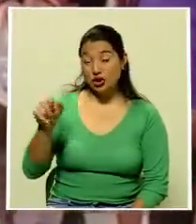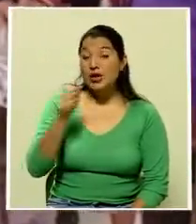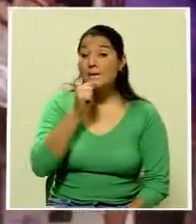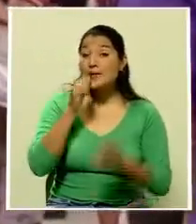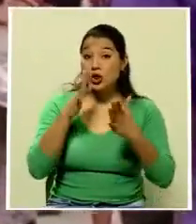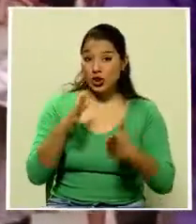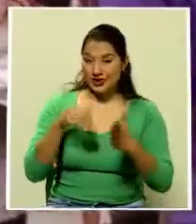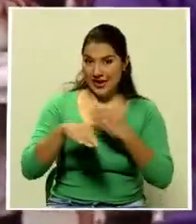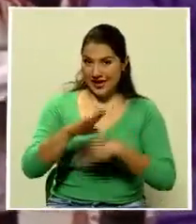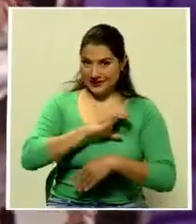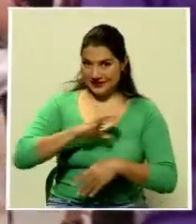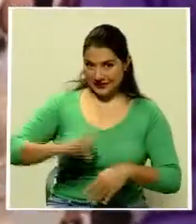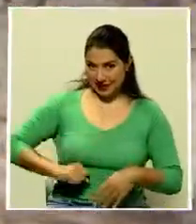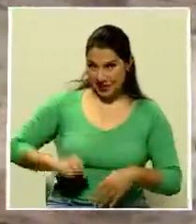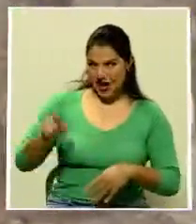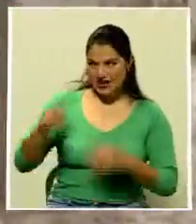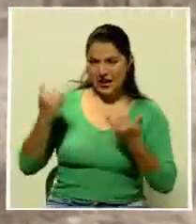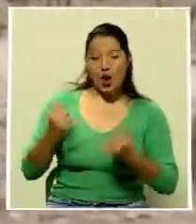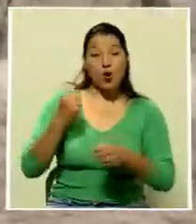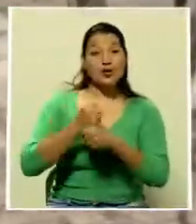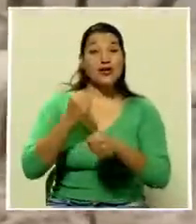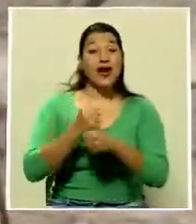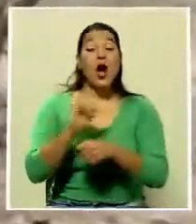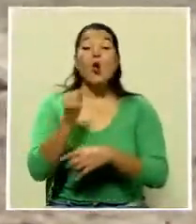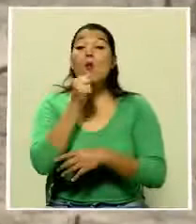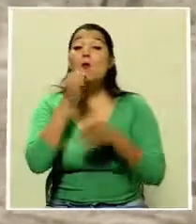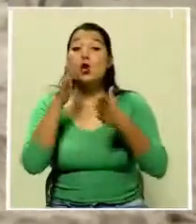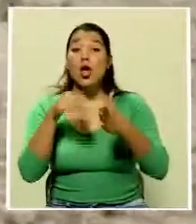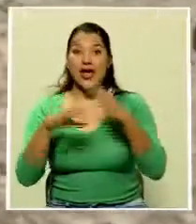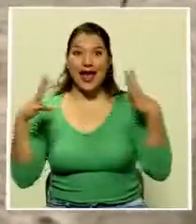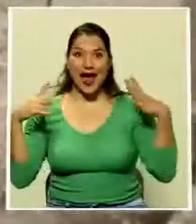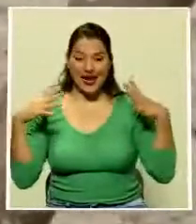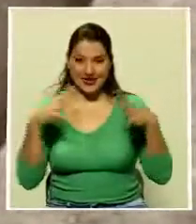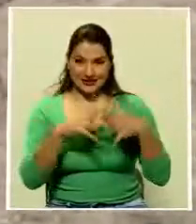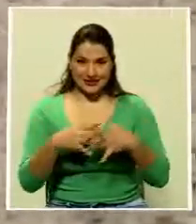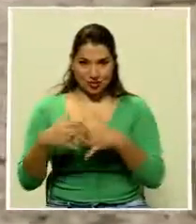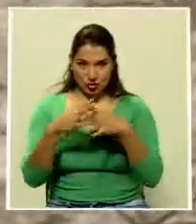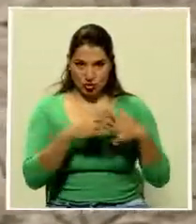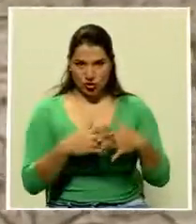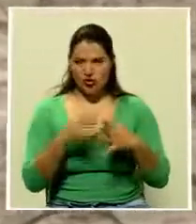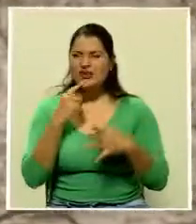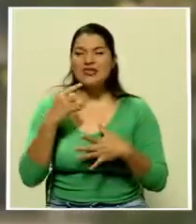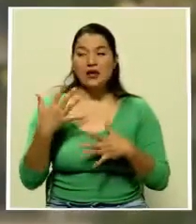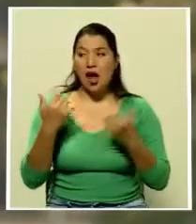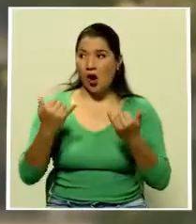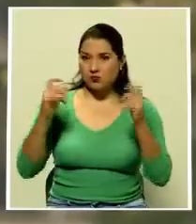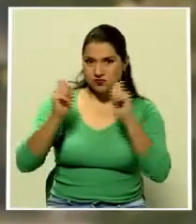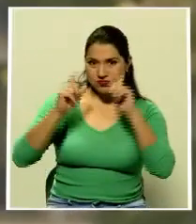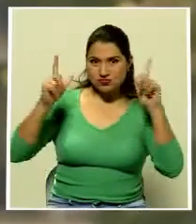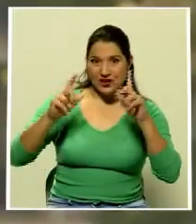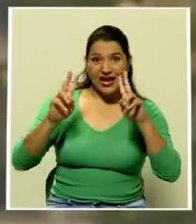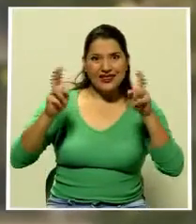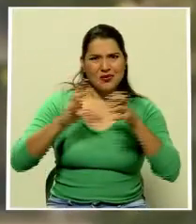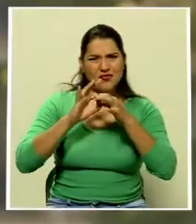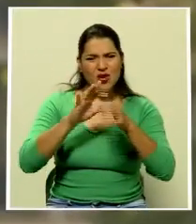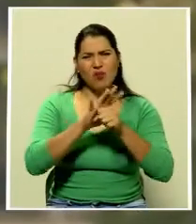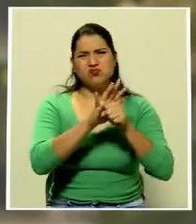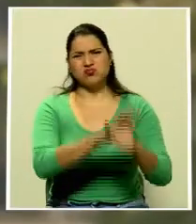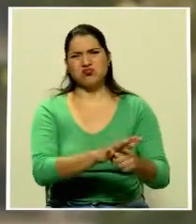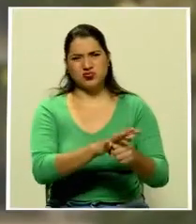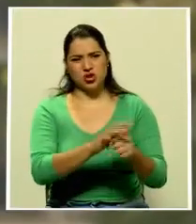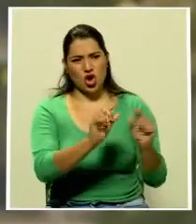y ahora que labora como reportera en Los Ángeles, California, en Estados Unidos, asegura que le sorprende mucho el tema del racismo y